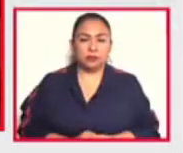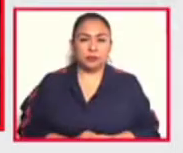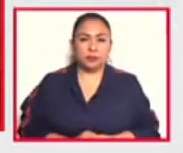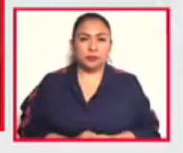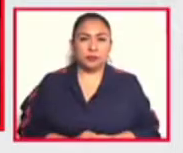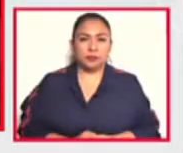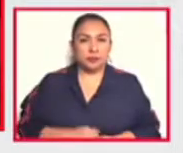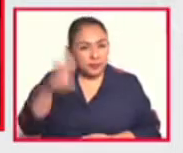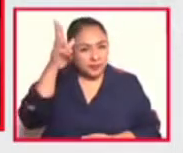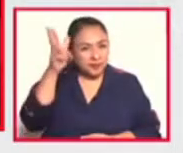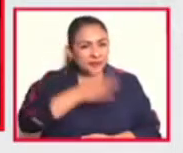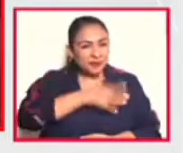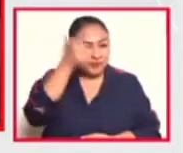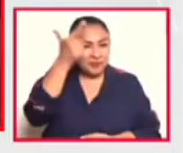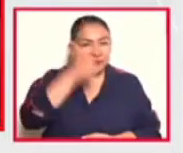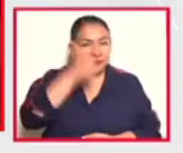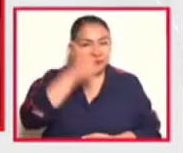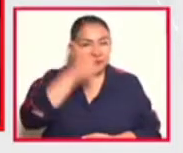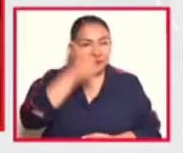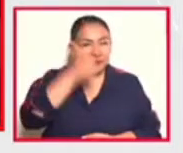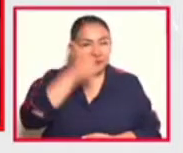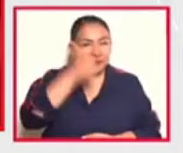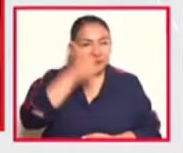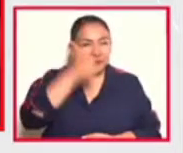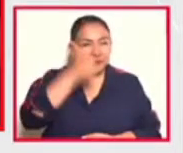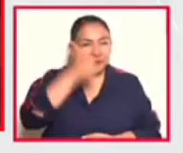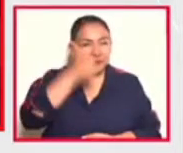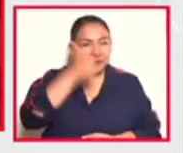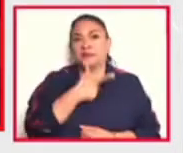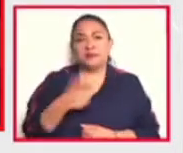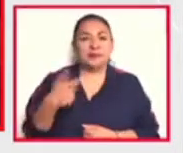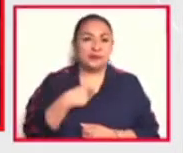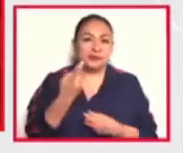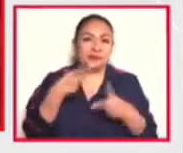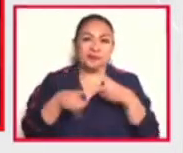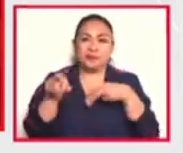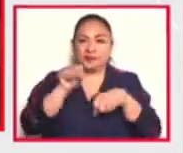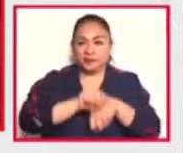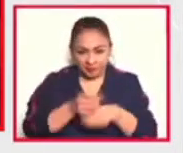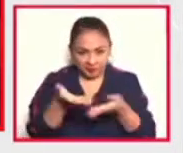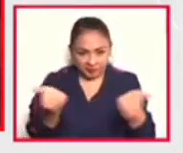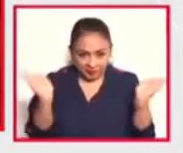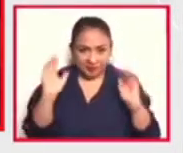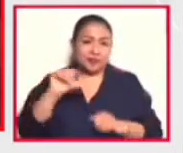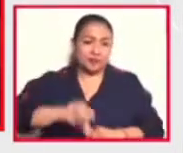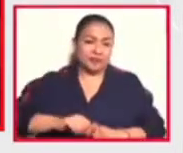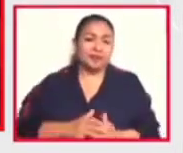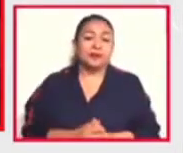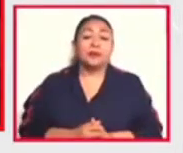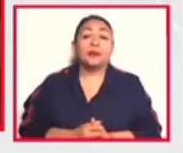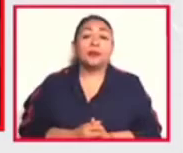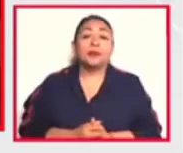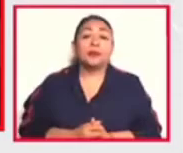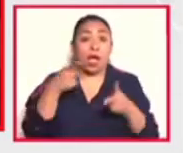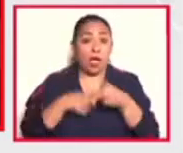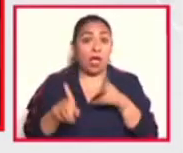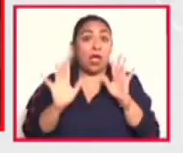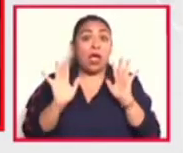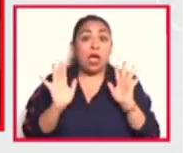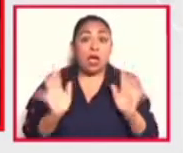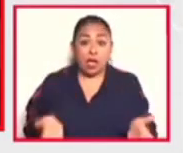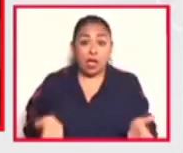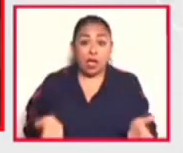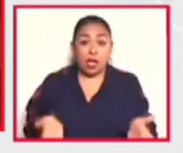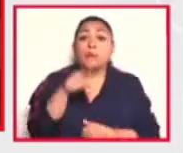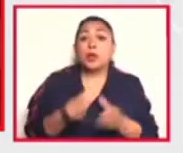¿qué tal? Muy buenas noches, bienvenidos a Noticias 22. Qué alegría iniciar con ustedes esta semana. Estamos iniciando prácticamente también un